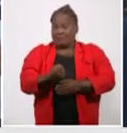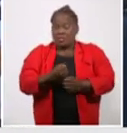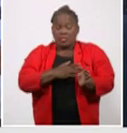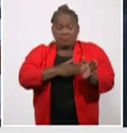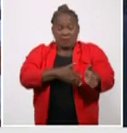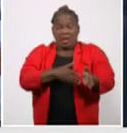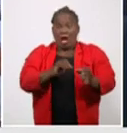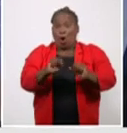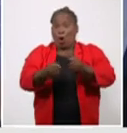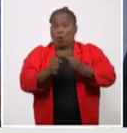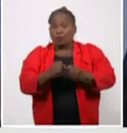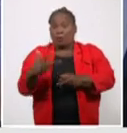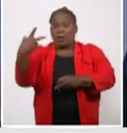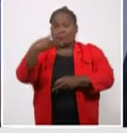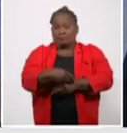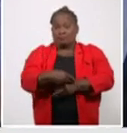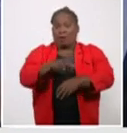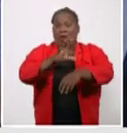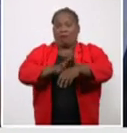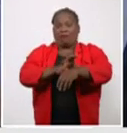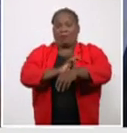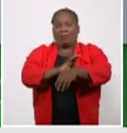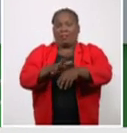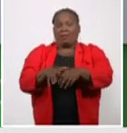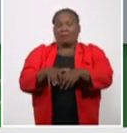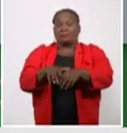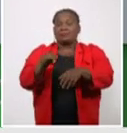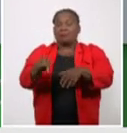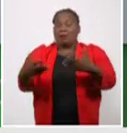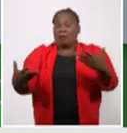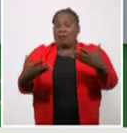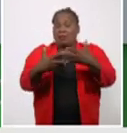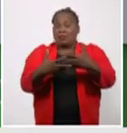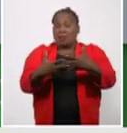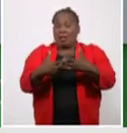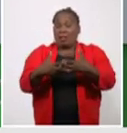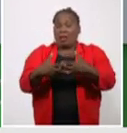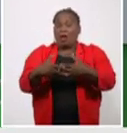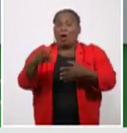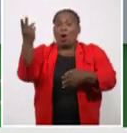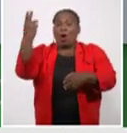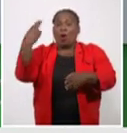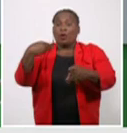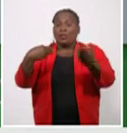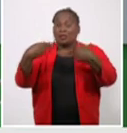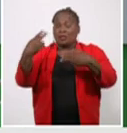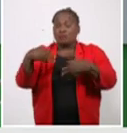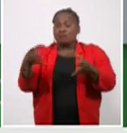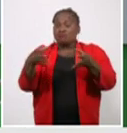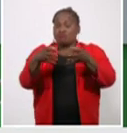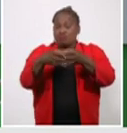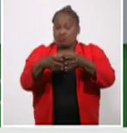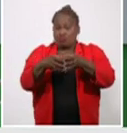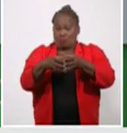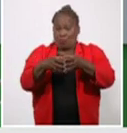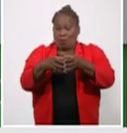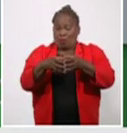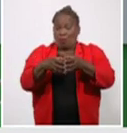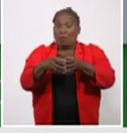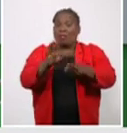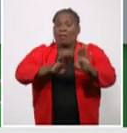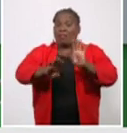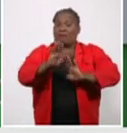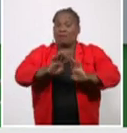cortar el avance de la enfermedad. En correspondencia con las orientaciones del Grupo Temporal Nacional para el Enfrentamiento a la